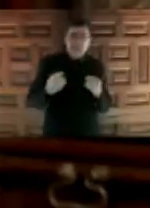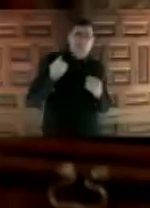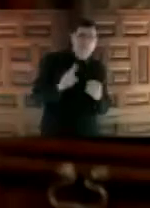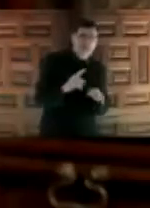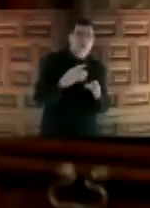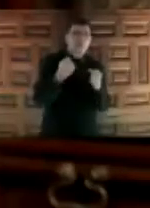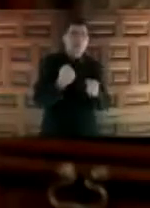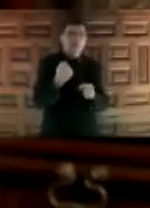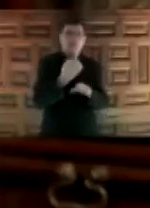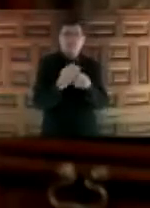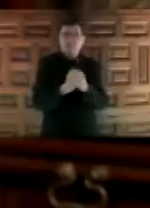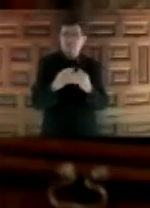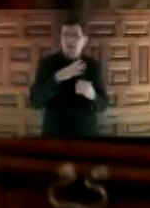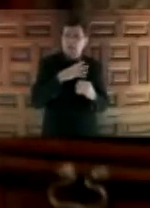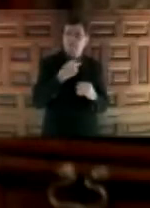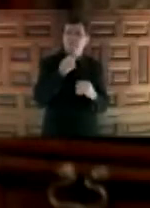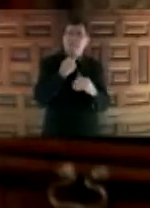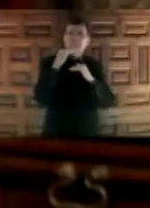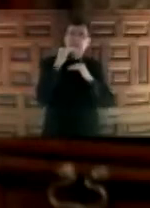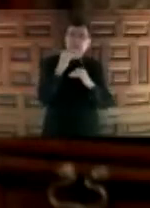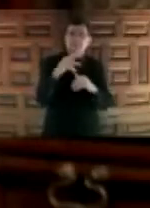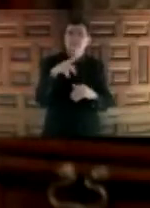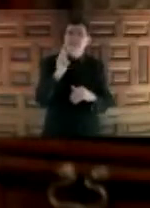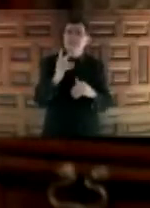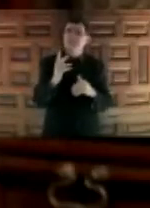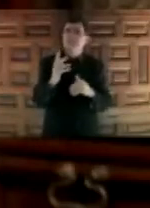madura, es una gobernanza todavía muy limitada por esta